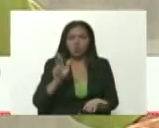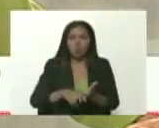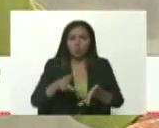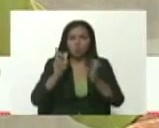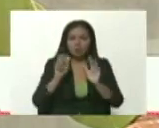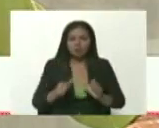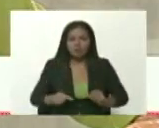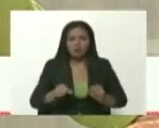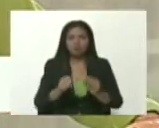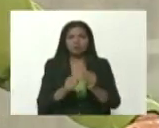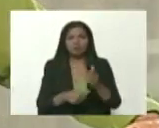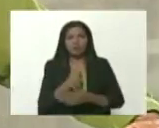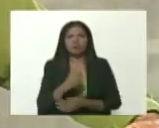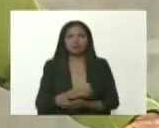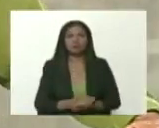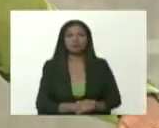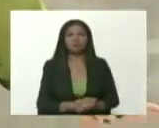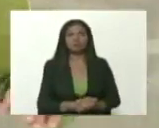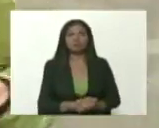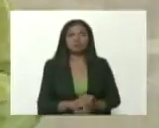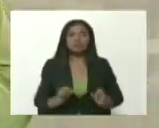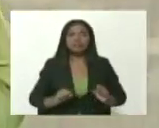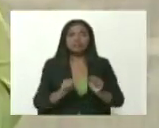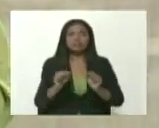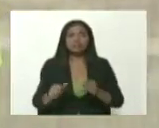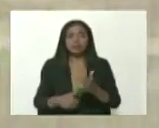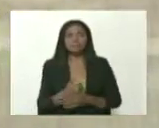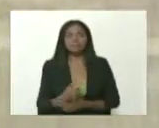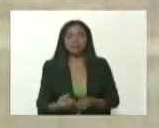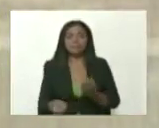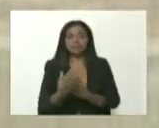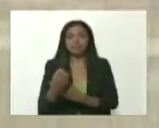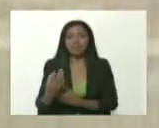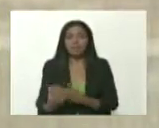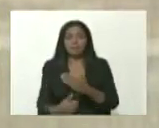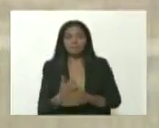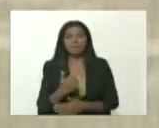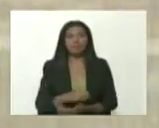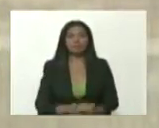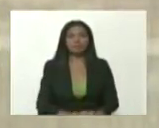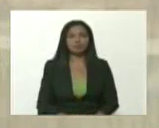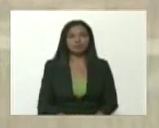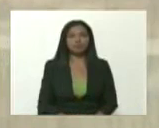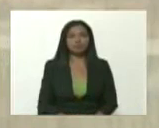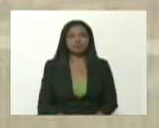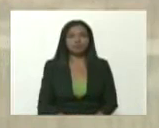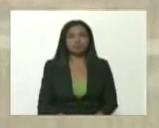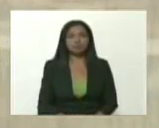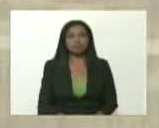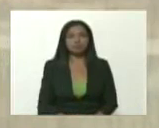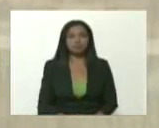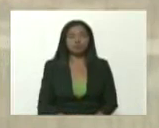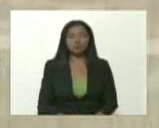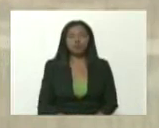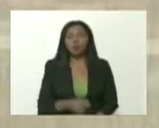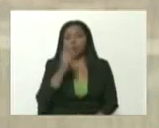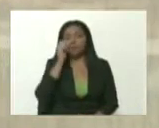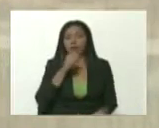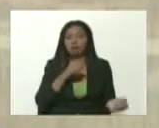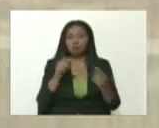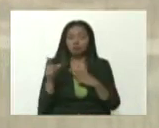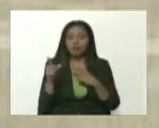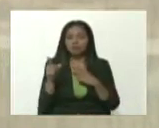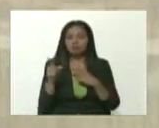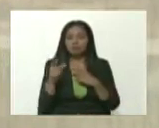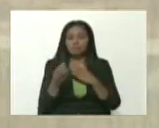avanza, avances, avance. Por aquí me envían más mensajes. Jorge León, Leonel